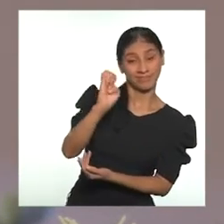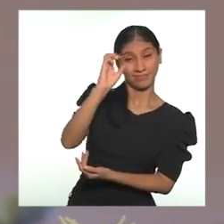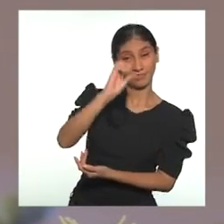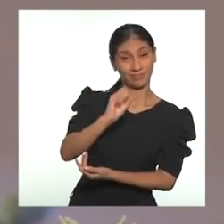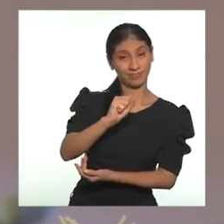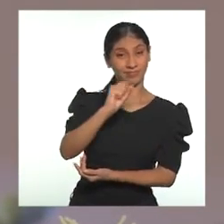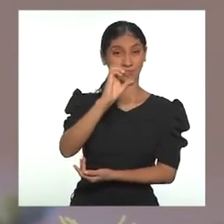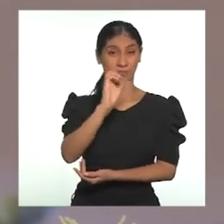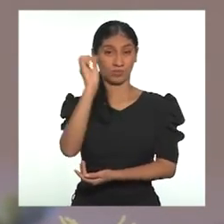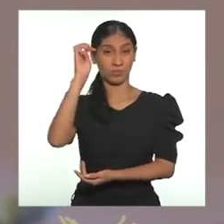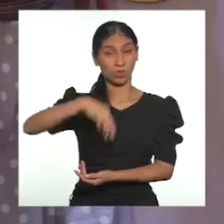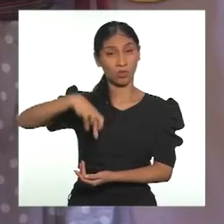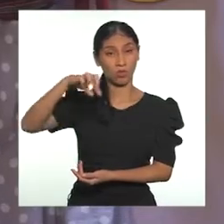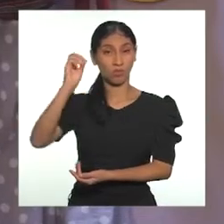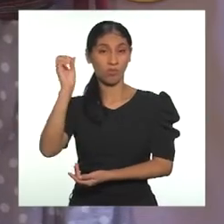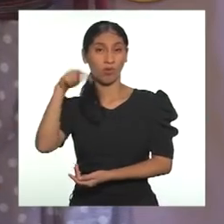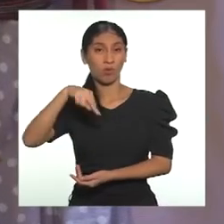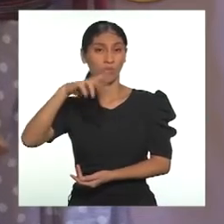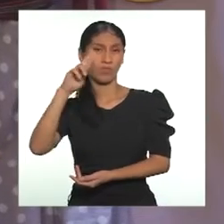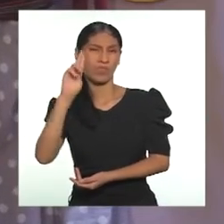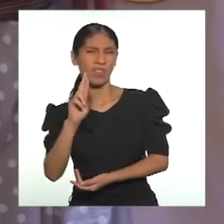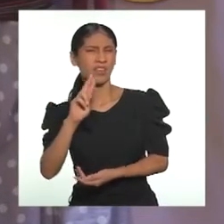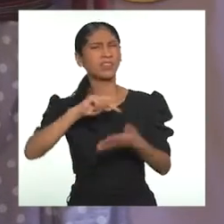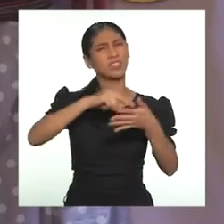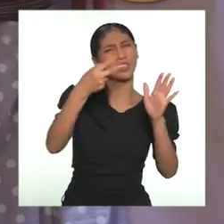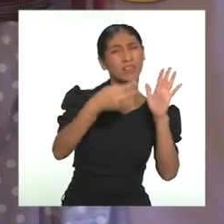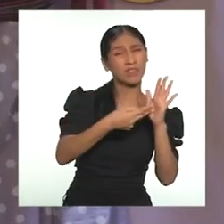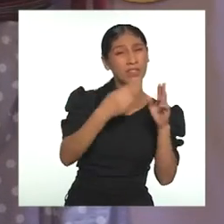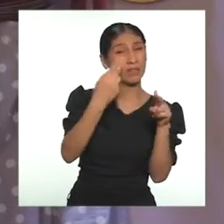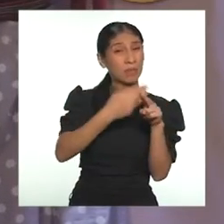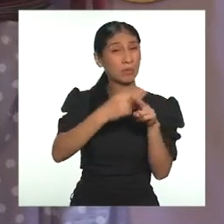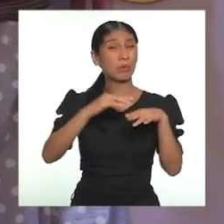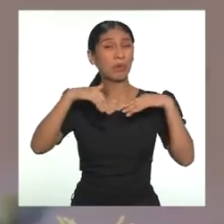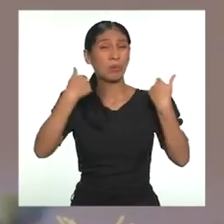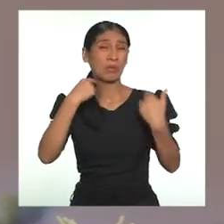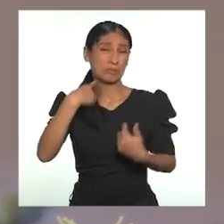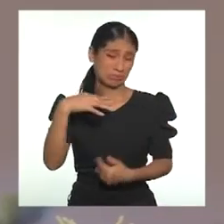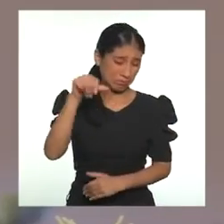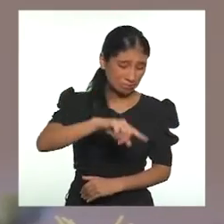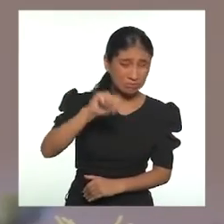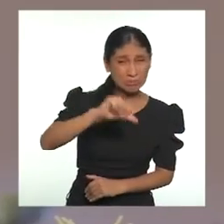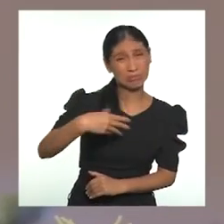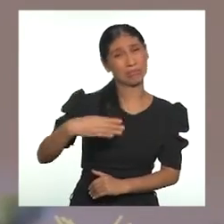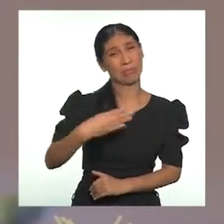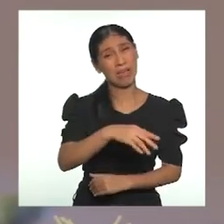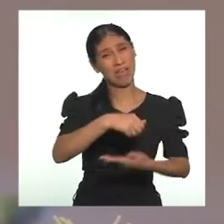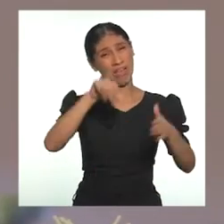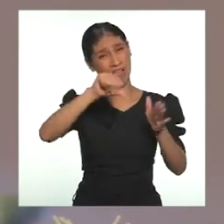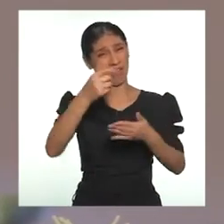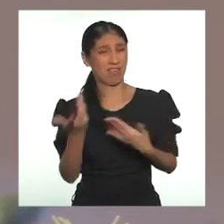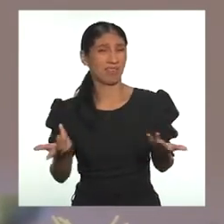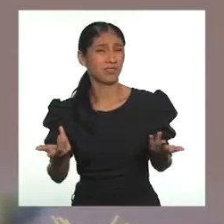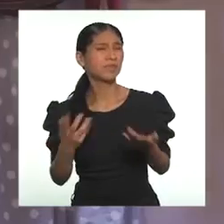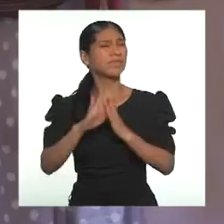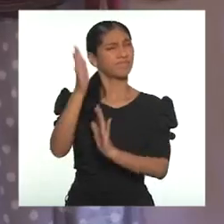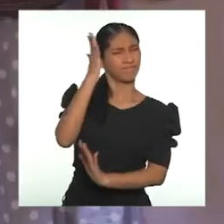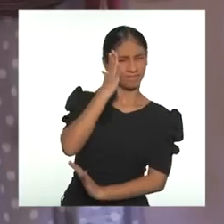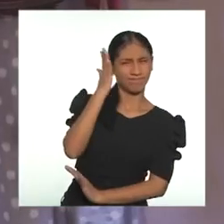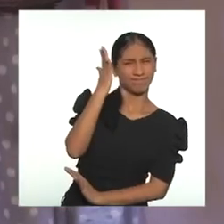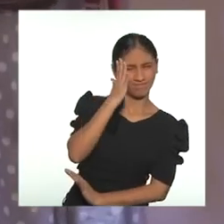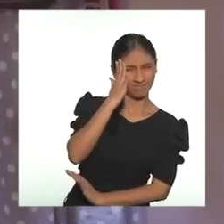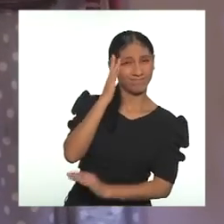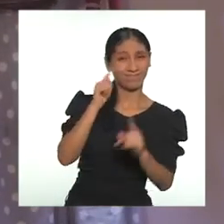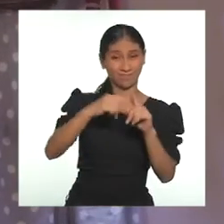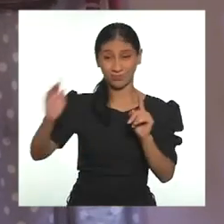¡Descomponer! Quiere decir que se va a malograr. ¡Ay, Héctor! ¡No entiendo bien! ¡Ya